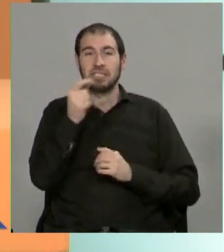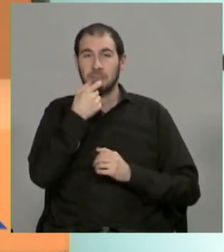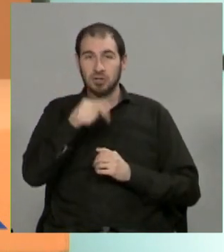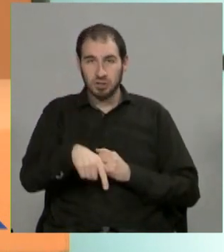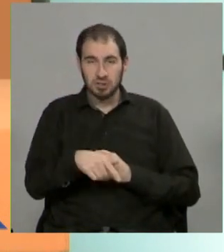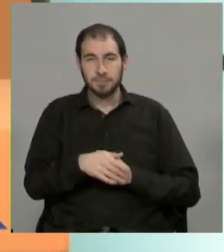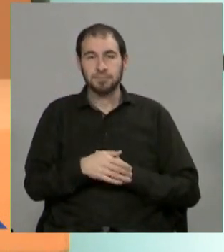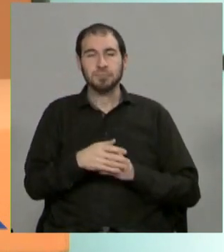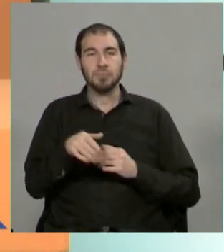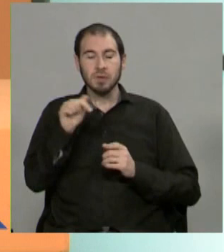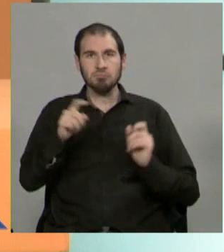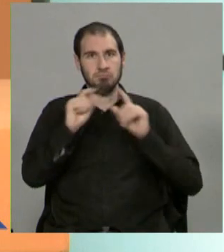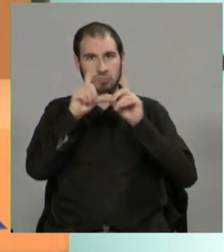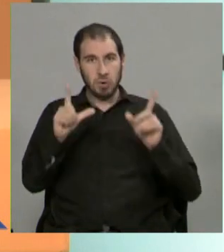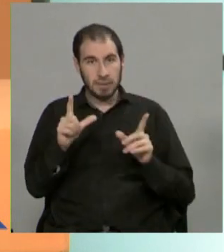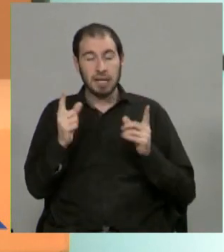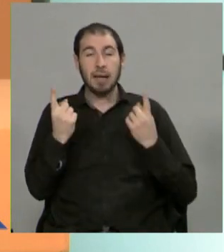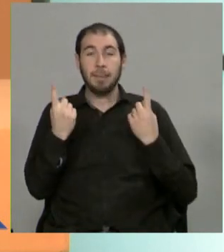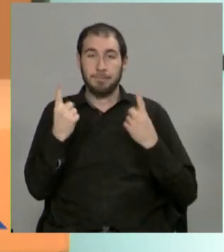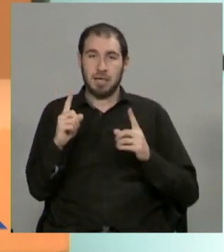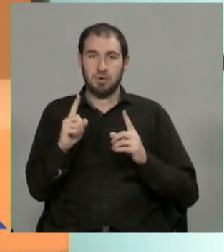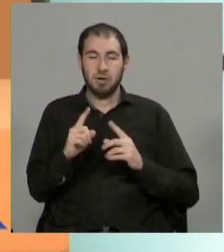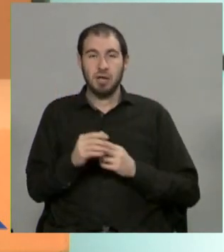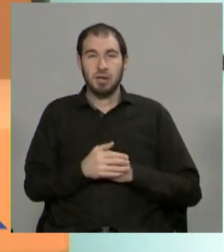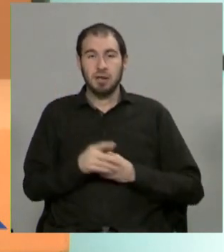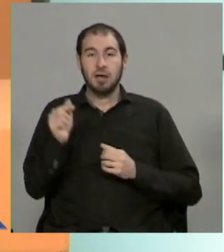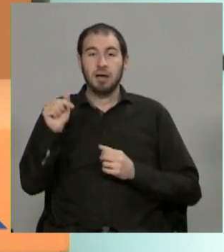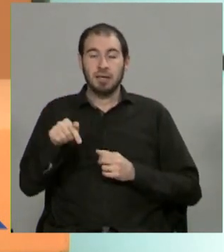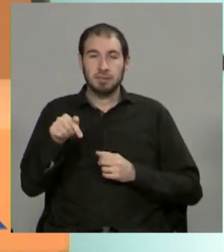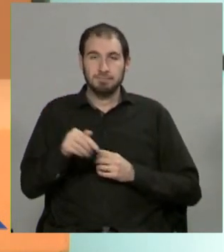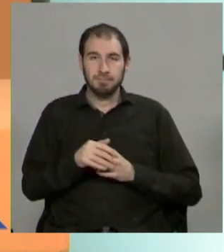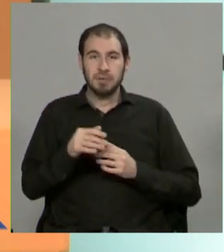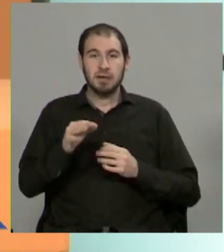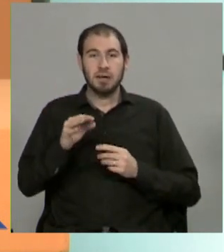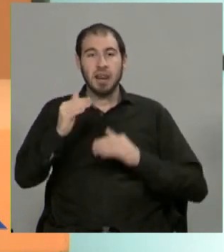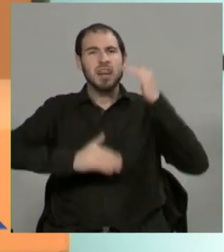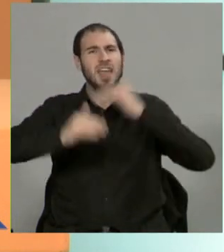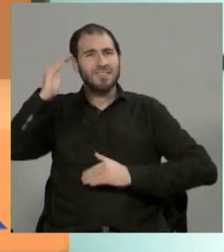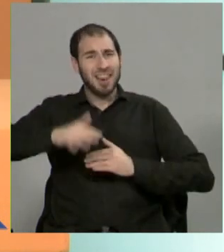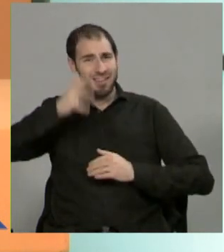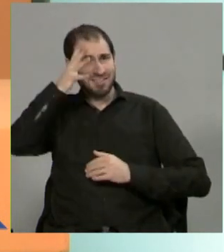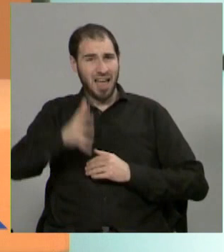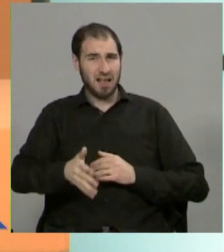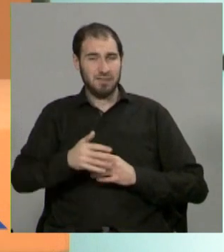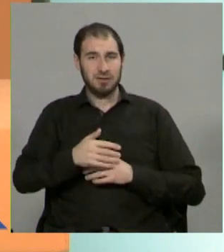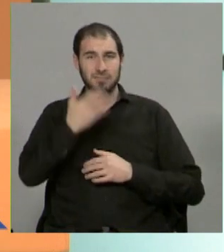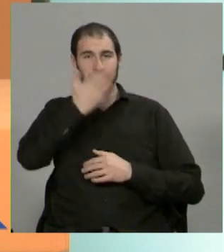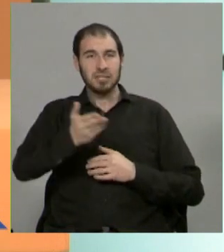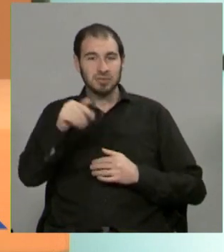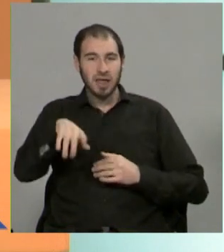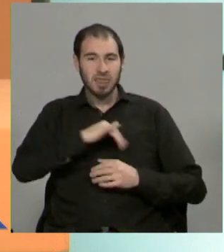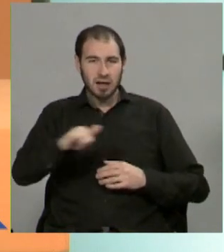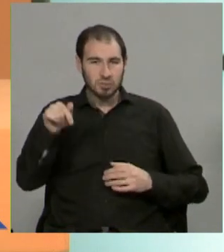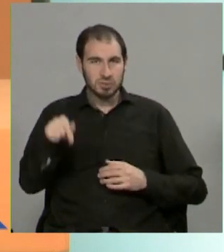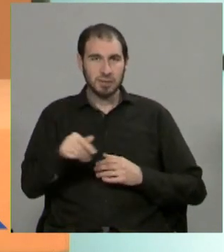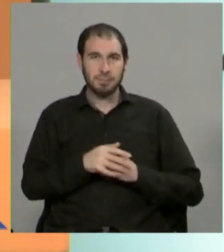Mendoza, a pesar de que nos sorprenda, de alguna manera los altos niveles, ¿no? Sí. De las personas que son